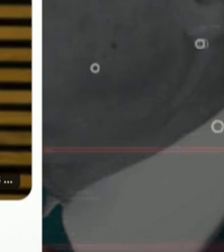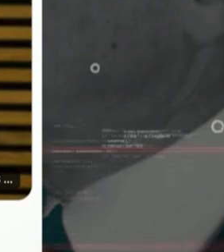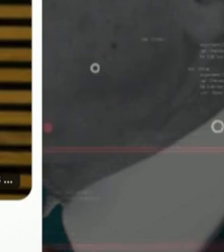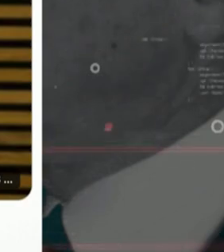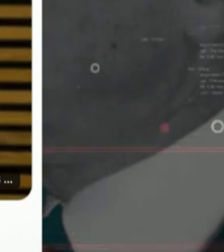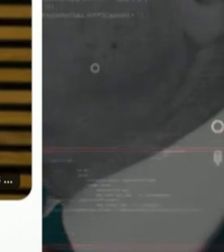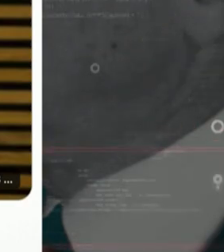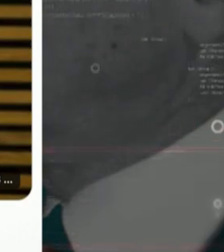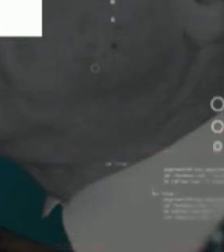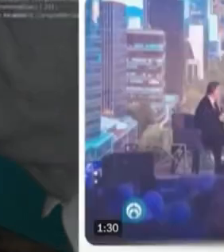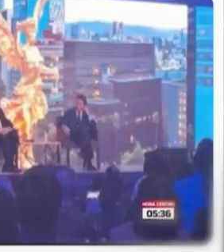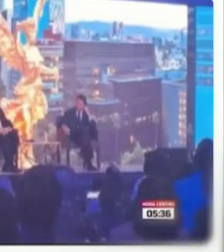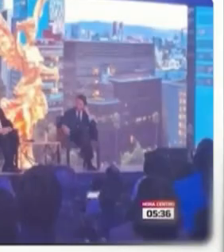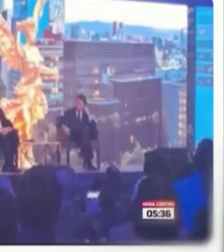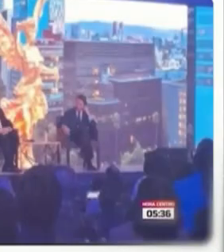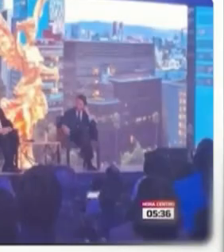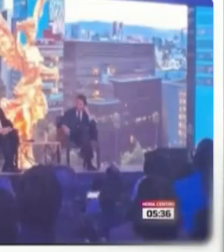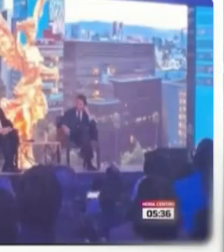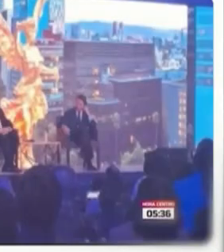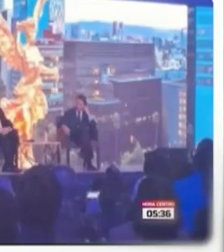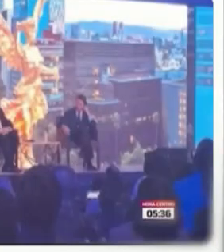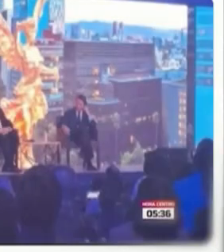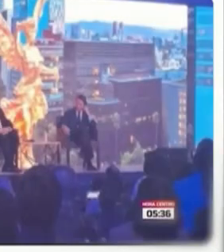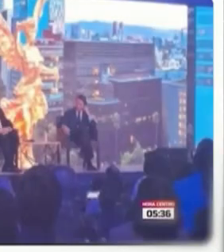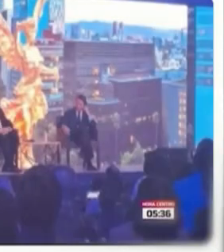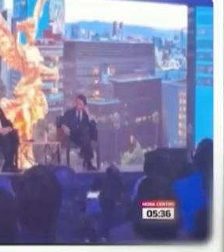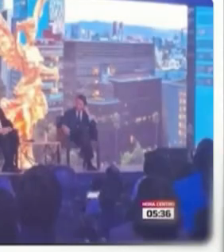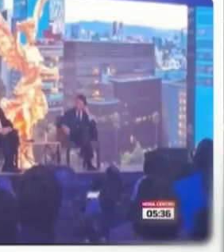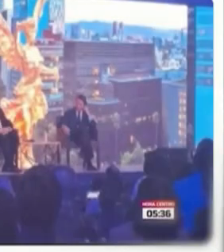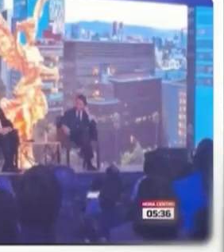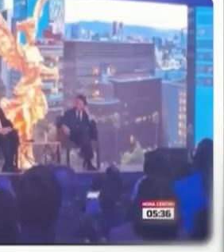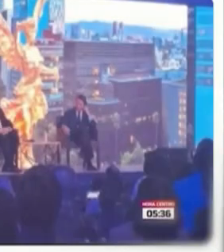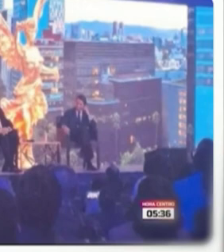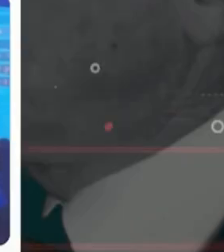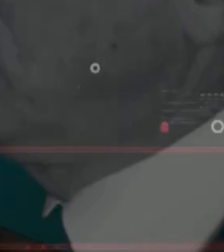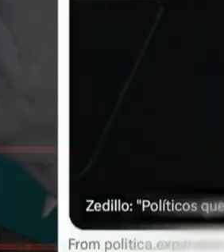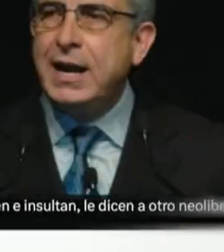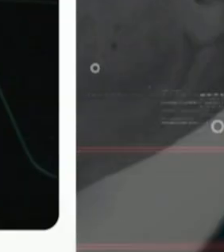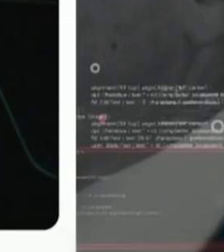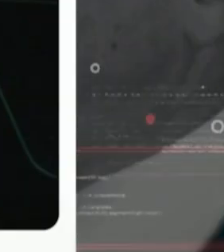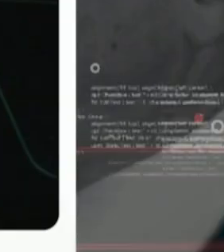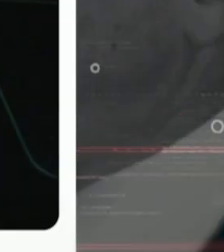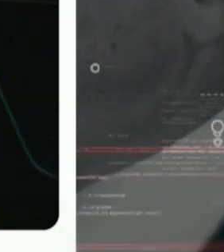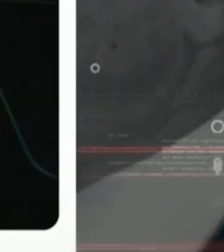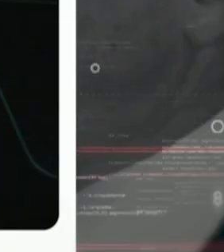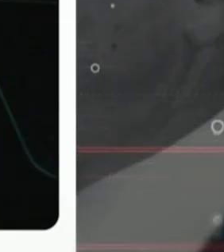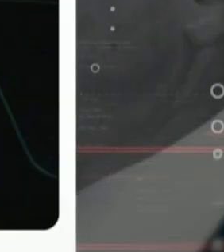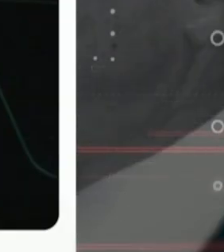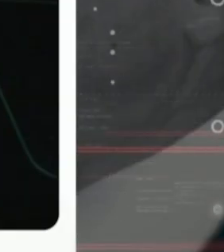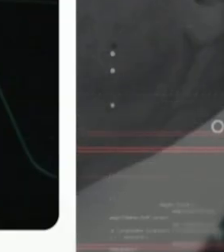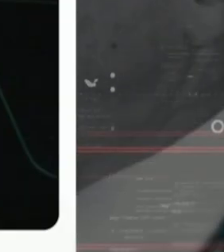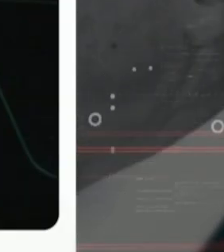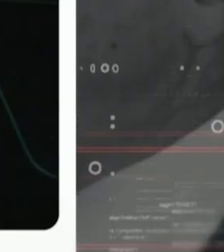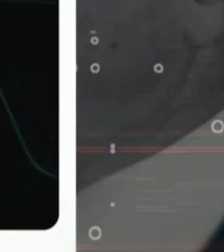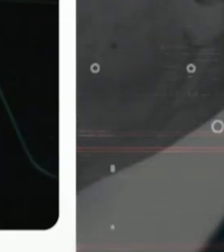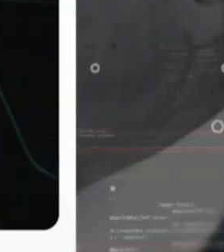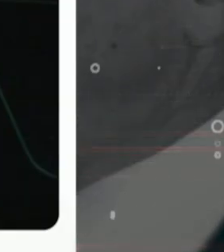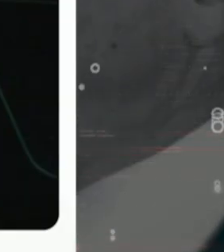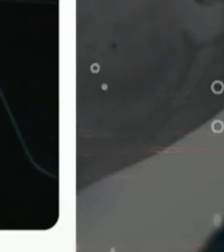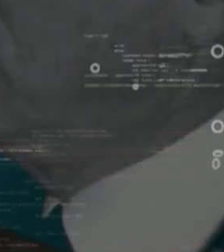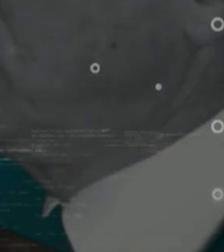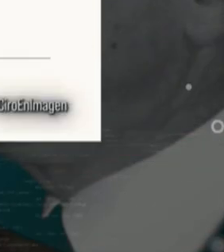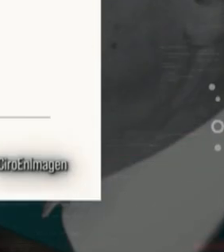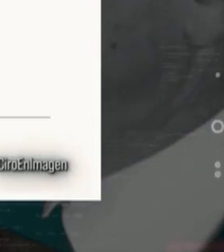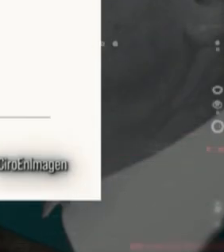insulto, a pesar de que el presidente López Obrador no ha utilizado esta palabra de esa manera, sino como adjetivo para señalar el